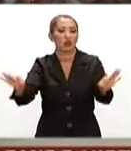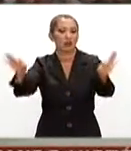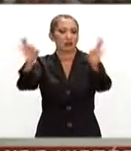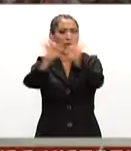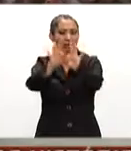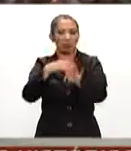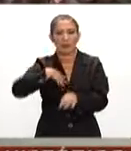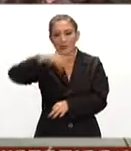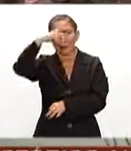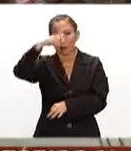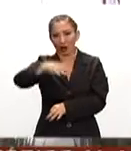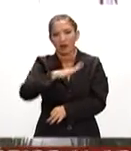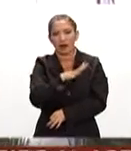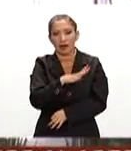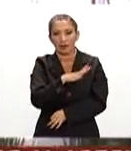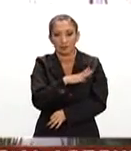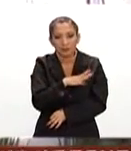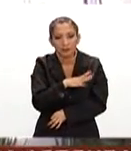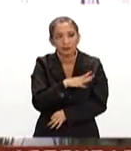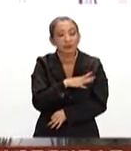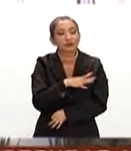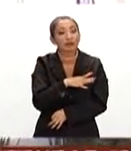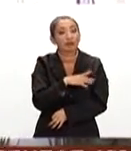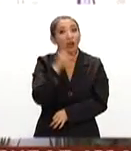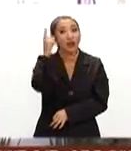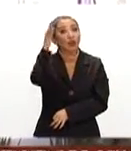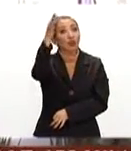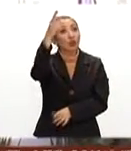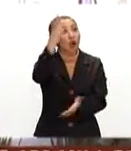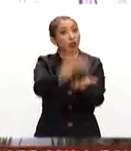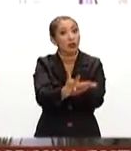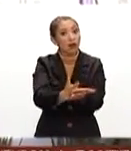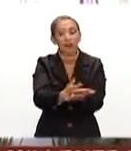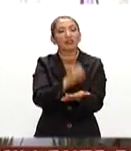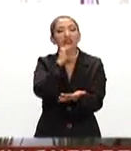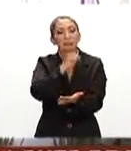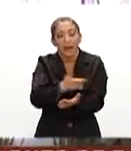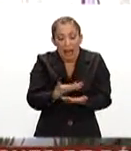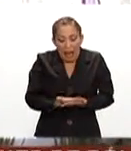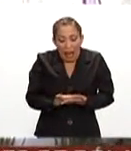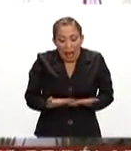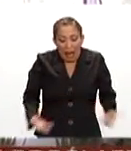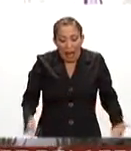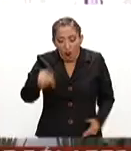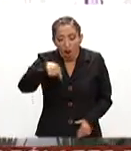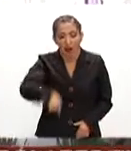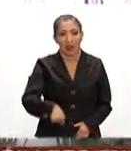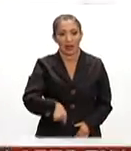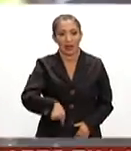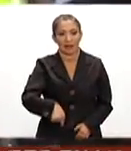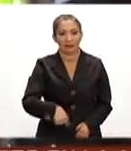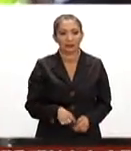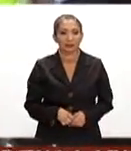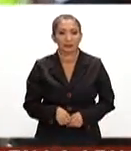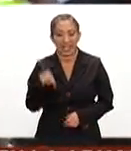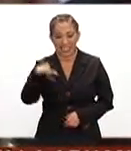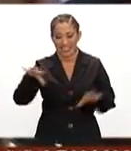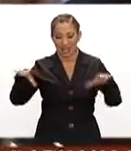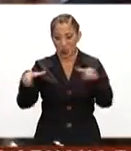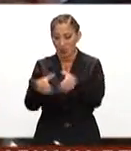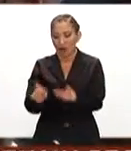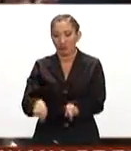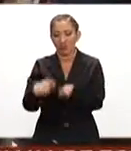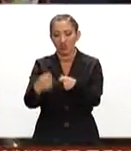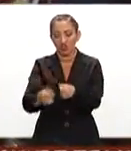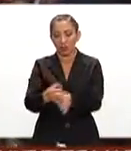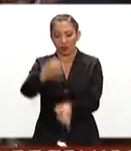importante que tenemos como país. Y no solo son el futuro de México, sino son ya su presente. Ahí la comunidad le